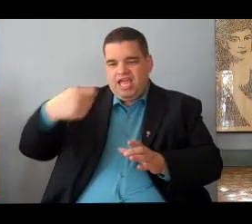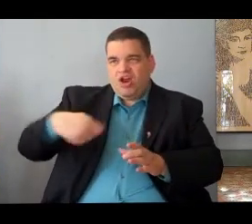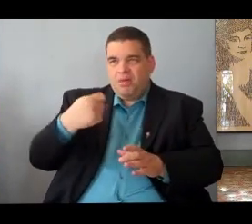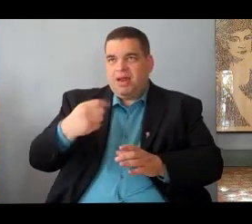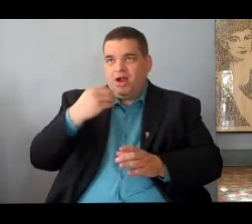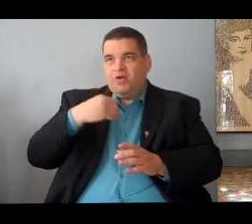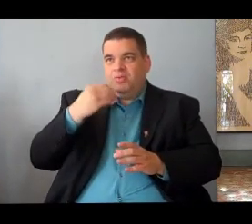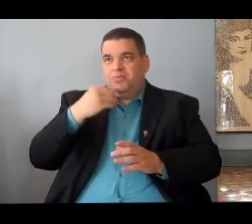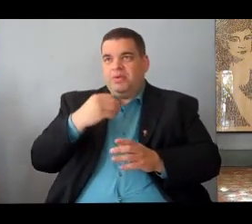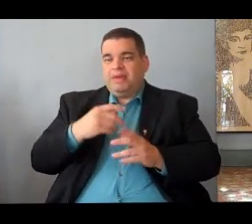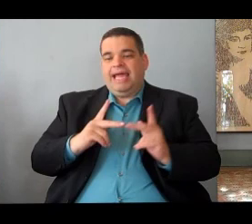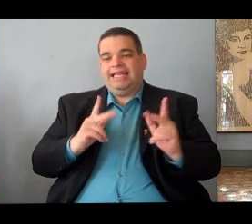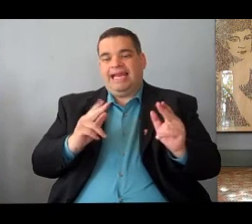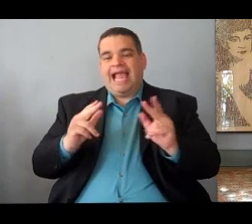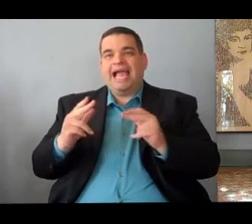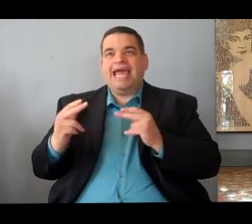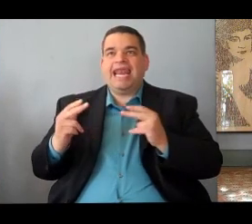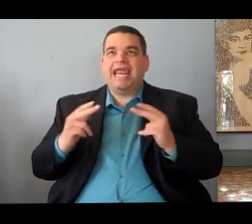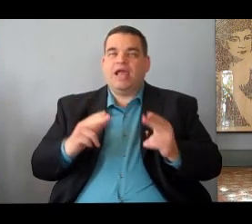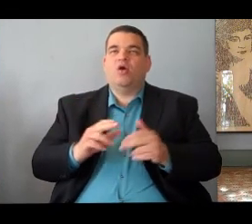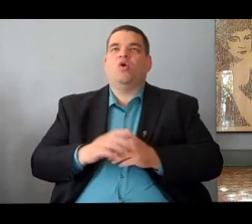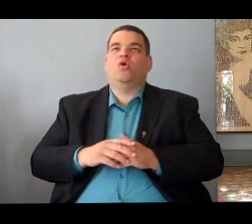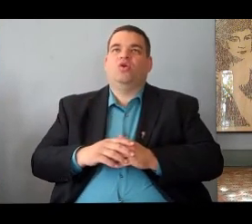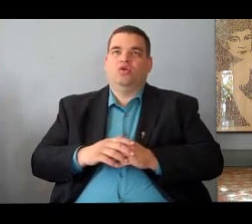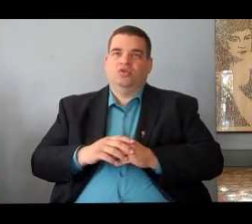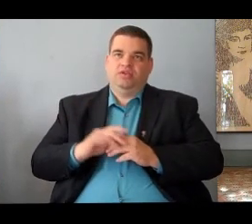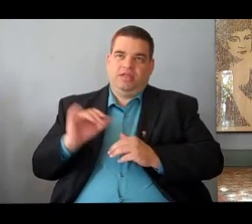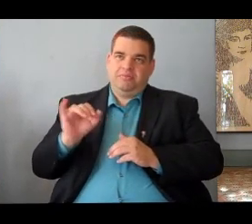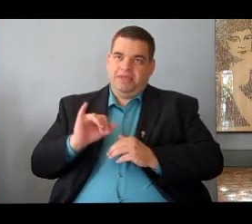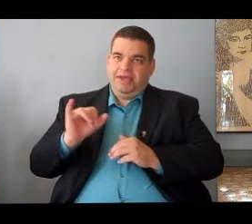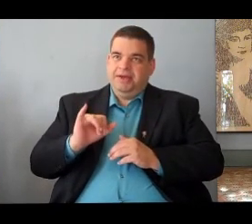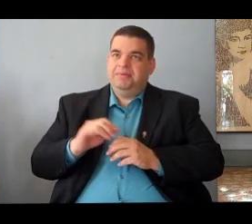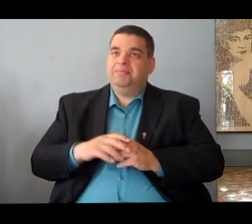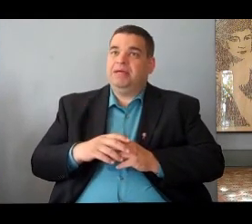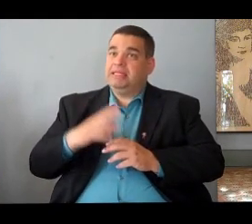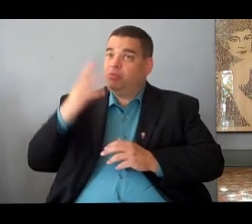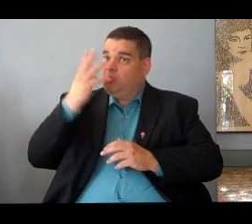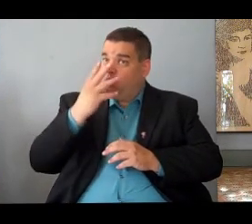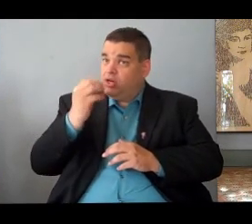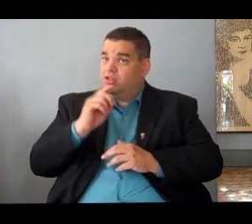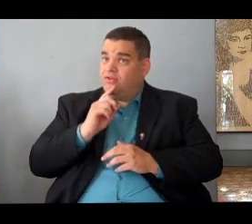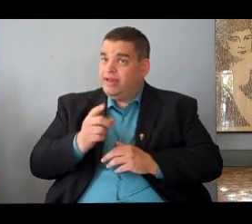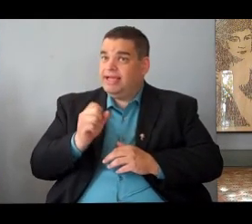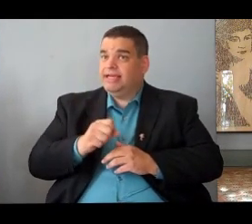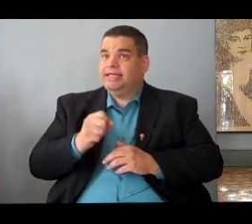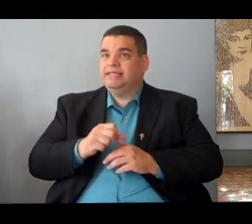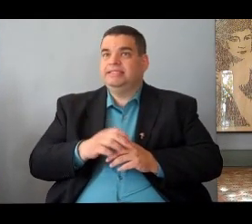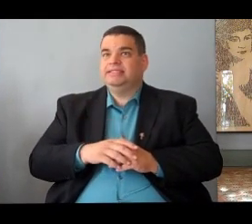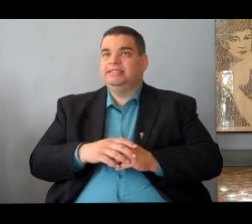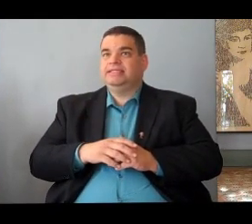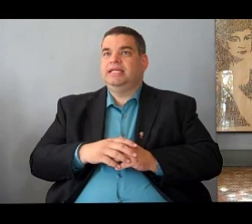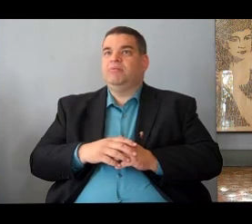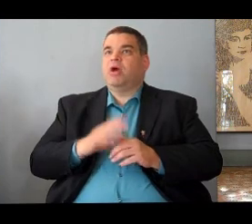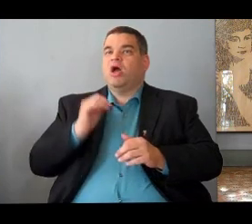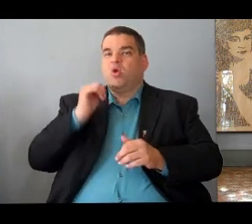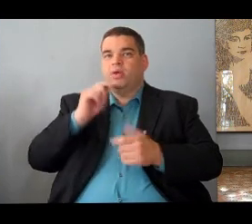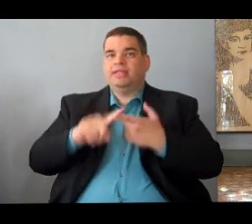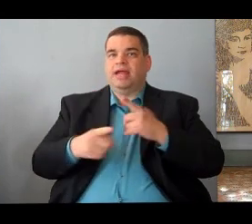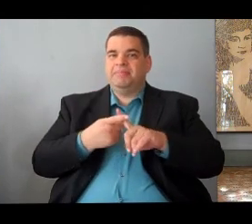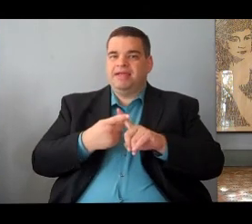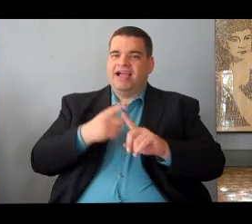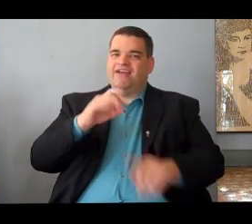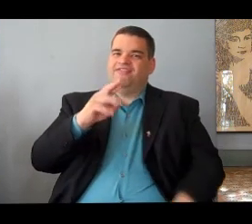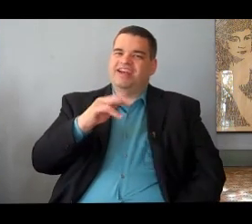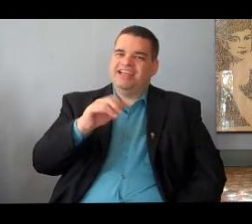qué será? Me mató el cangrejo. Mira qué bonito. Está muy bonito, de verdad que sí. Pero mira, aquí tenemos a nuestra amiga, Frances